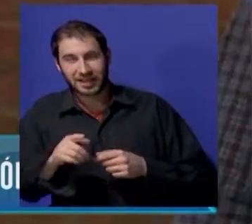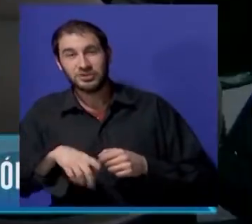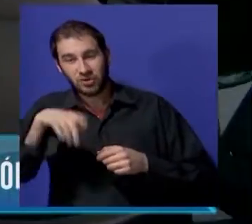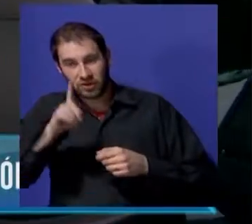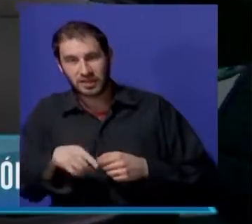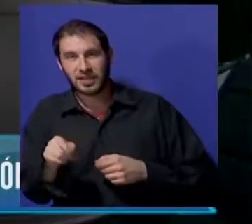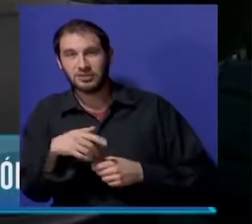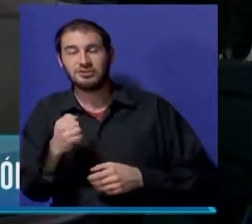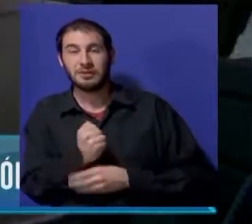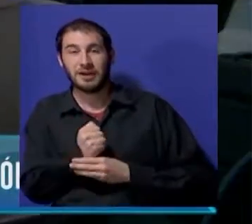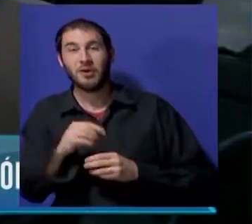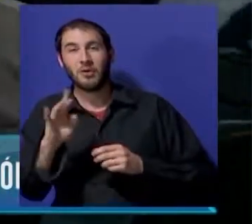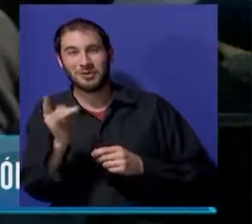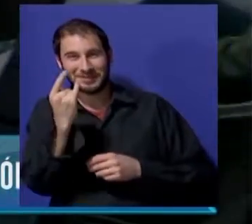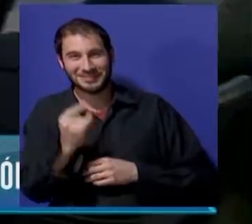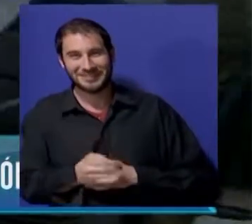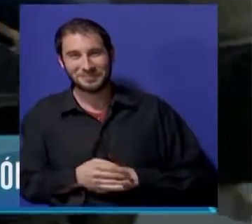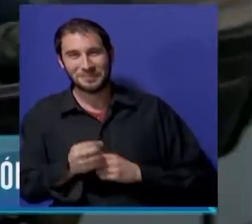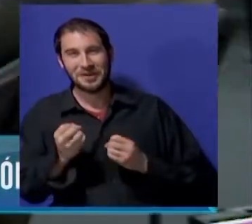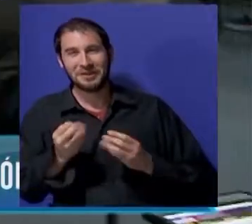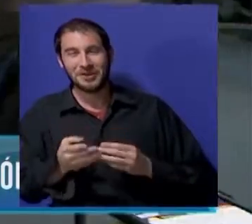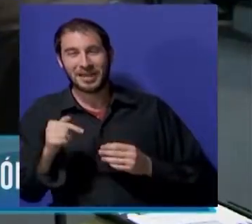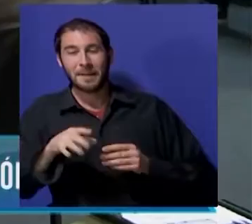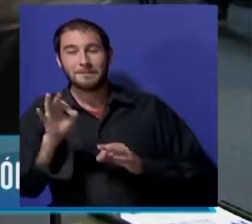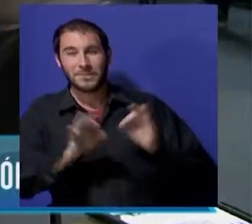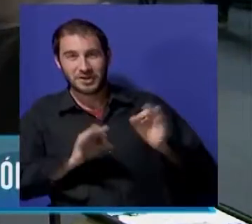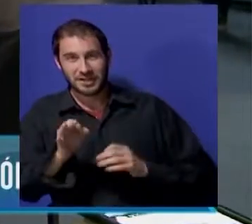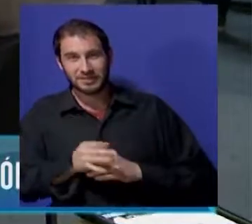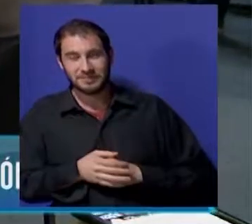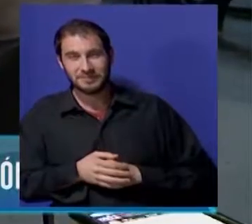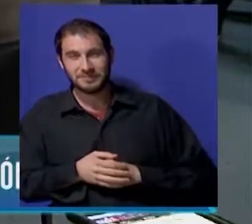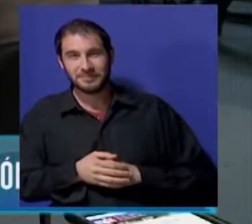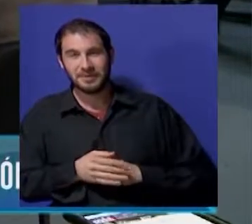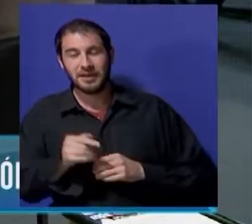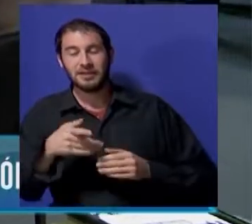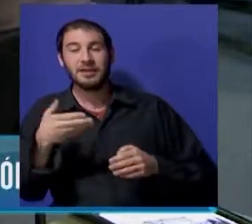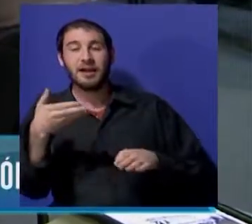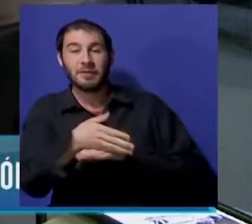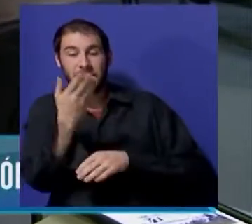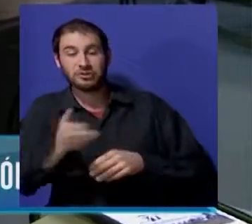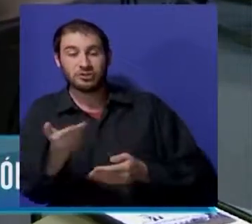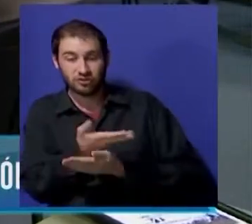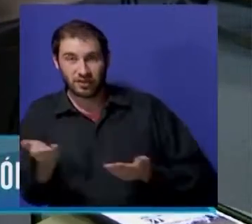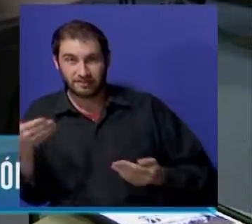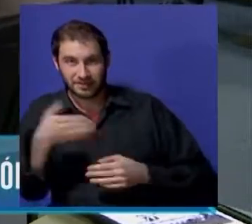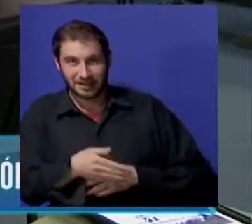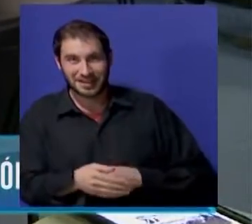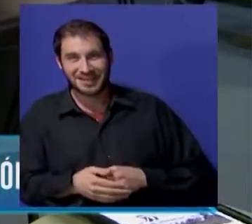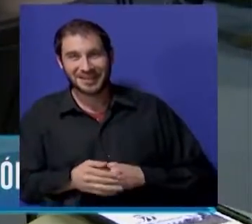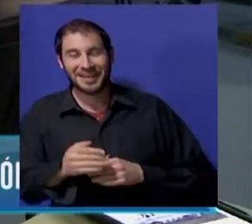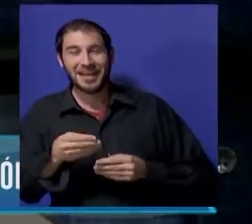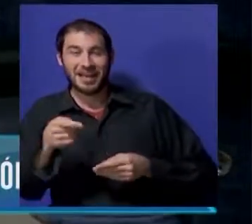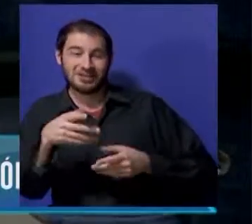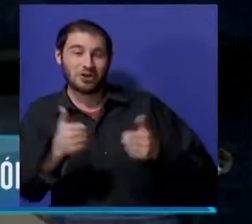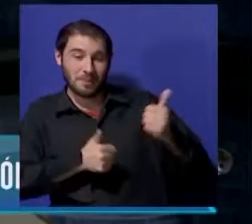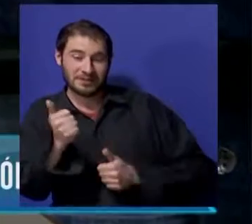día estuvimos trabajando en la universidad, porque el proyecto implica una fuerte participación ciudadana. Y el hackathon es